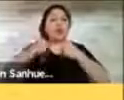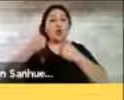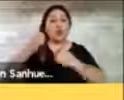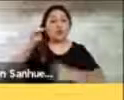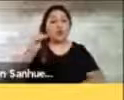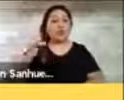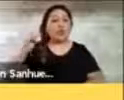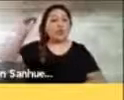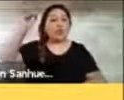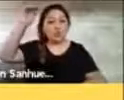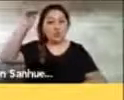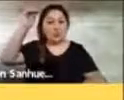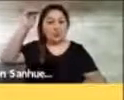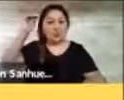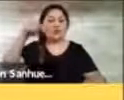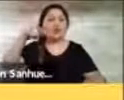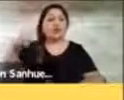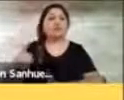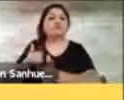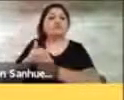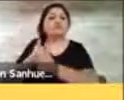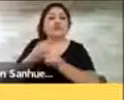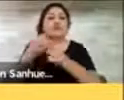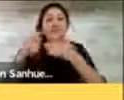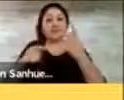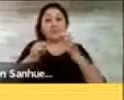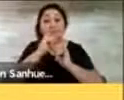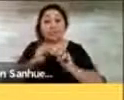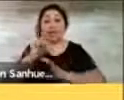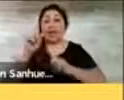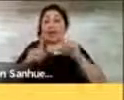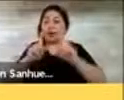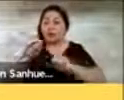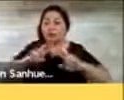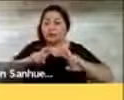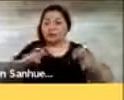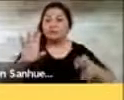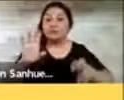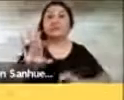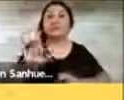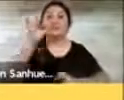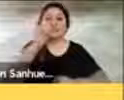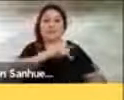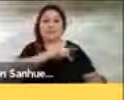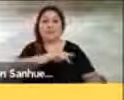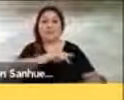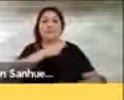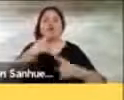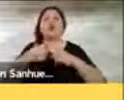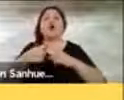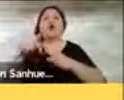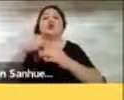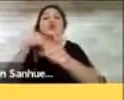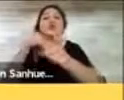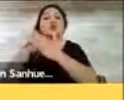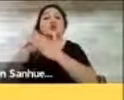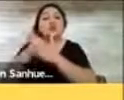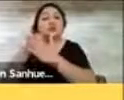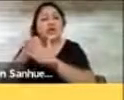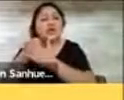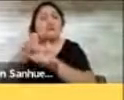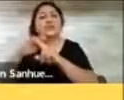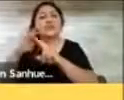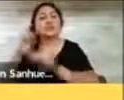y que han aportado de distintas formas. O sea, algunas han sido con descubrimientos y premios, otras han sido como luchando y concientizando acerca de ciertos